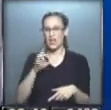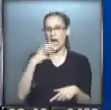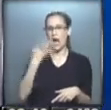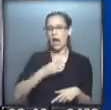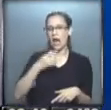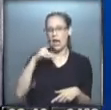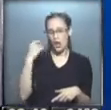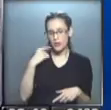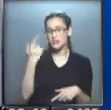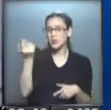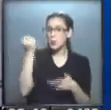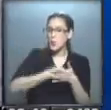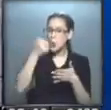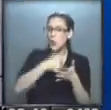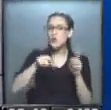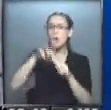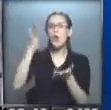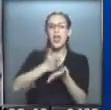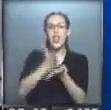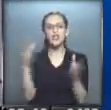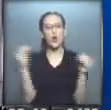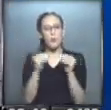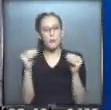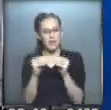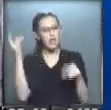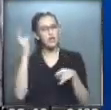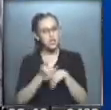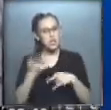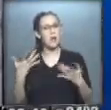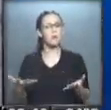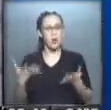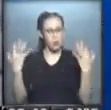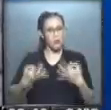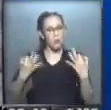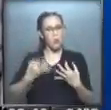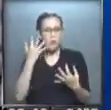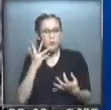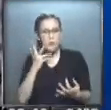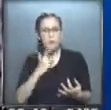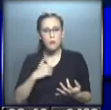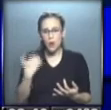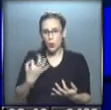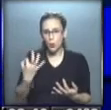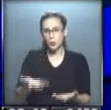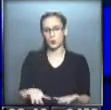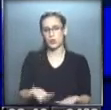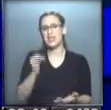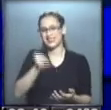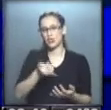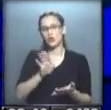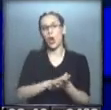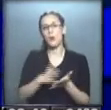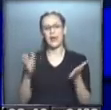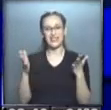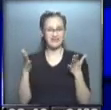luchado mucho por los derechos de sus compañeros, es como, por eso, no sé, me encanta, lo bancamos. Sí, sí, sí, desde el punto de vista de